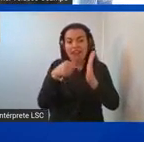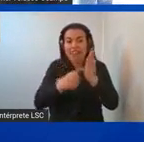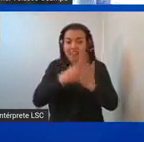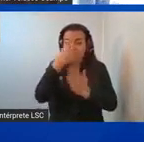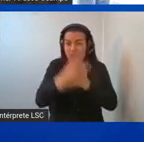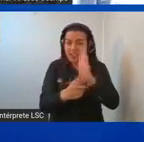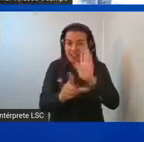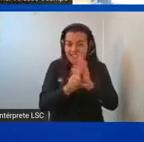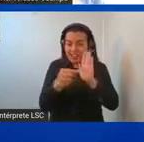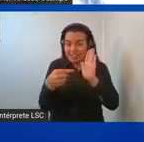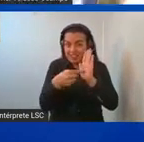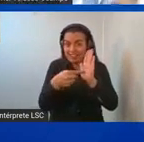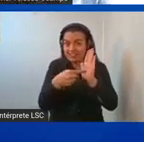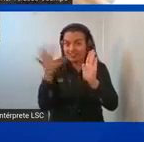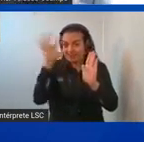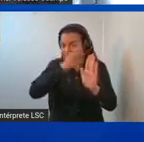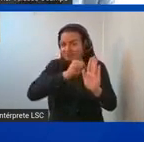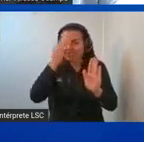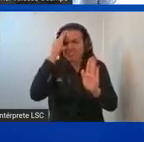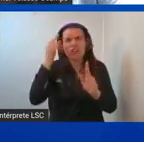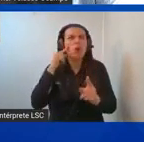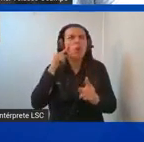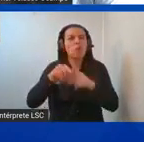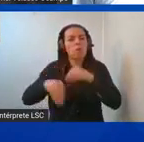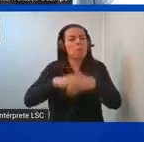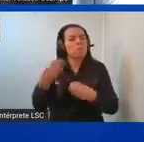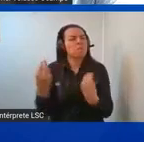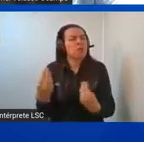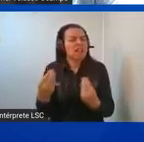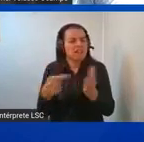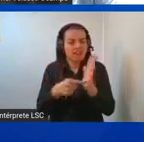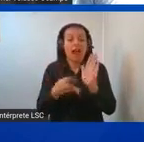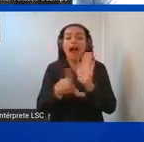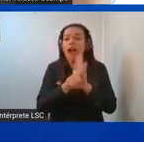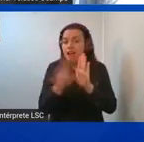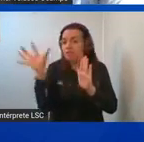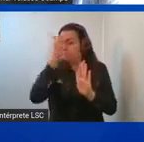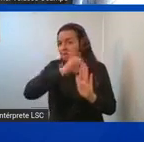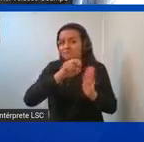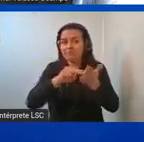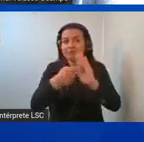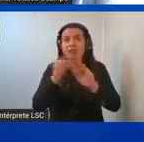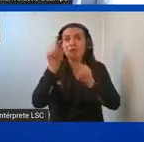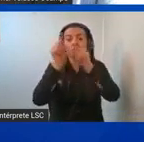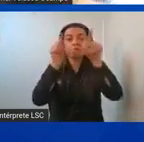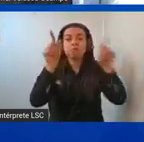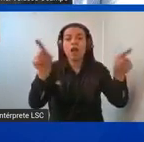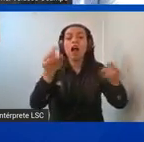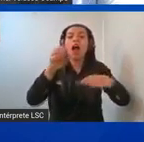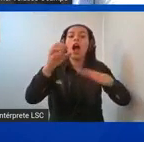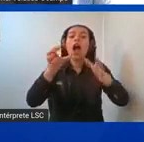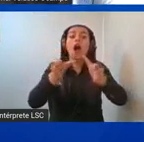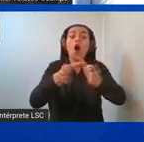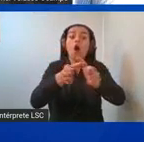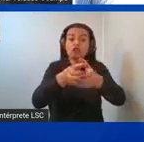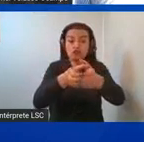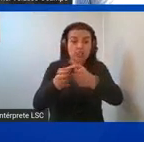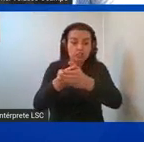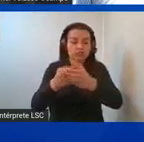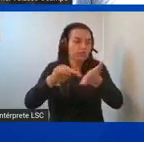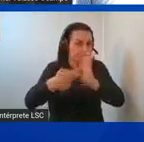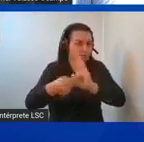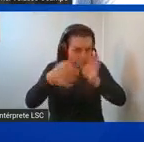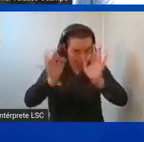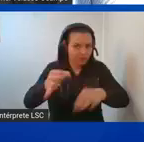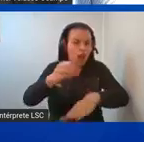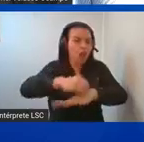cual fue creado, pues está el espacio para que esas asociaciones, que son una organización, puedan estar ahí